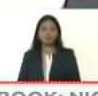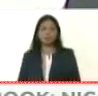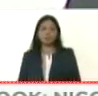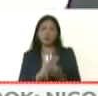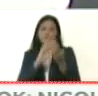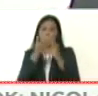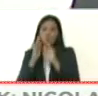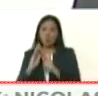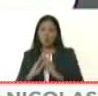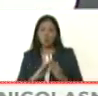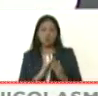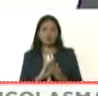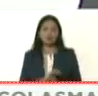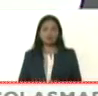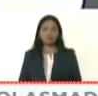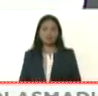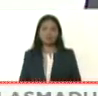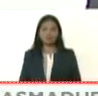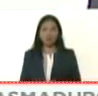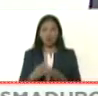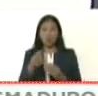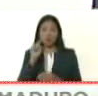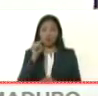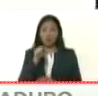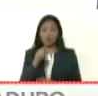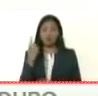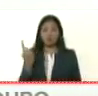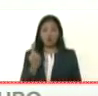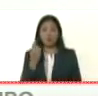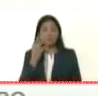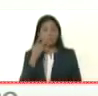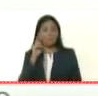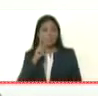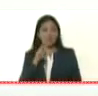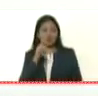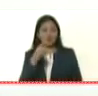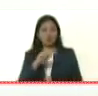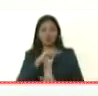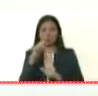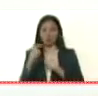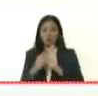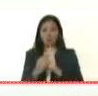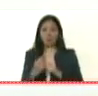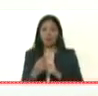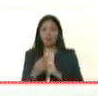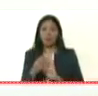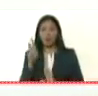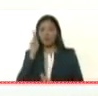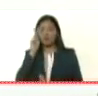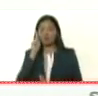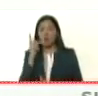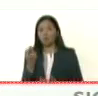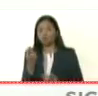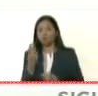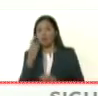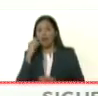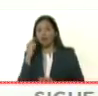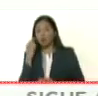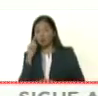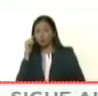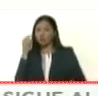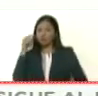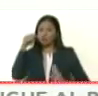comunidad. Todo esto tiene que ser visto de manera integral. Profesor Aristóbulo, yo sé que usted tiene esa visión